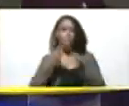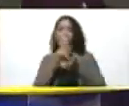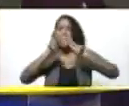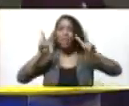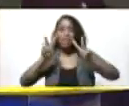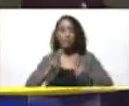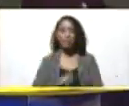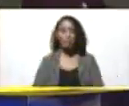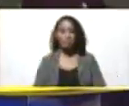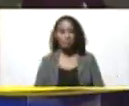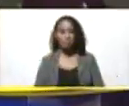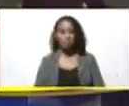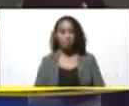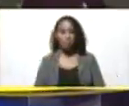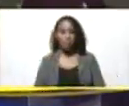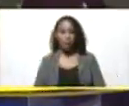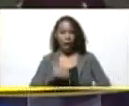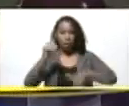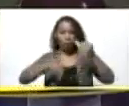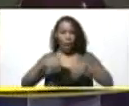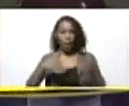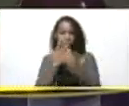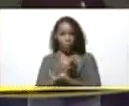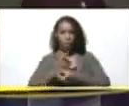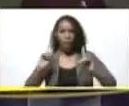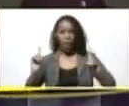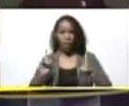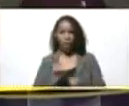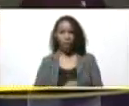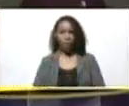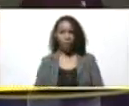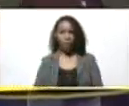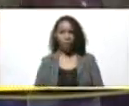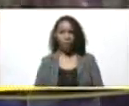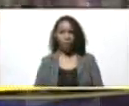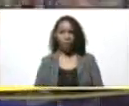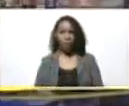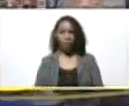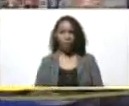pacífica, electoral, democrática.